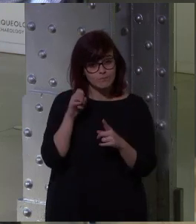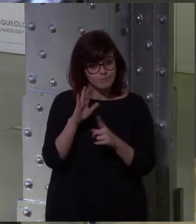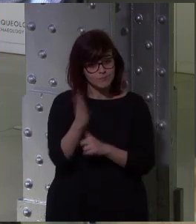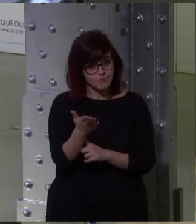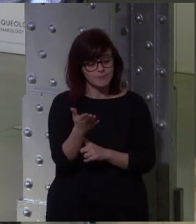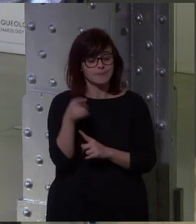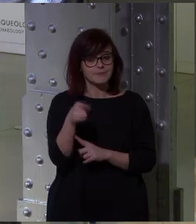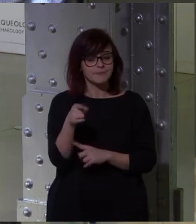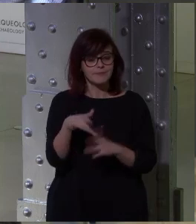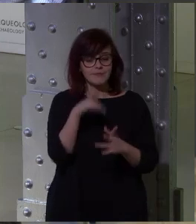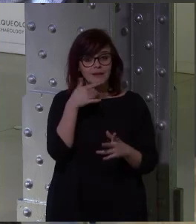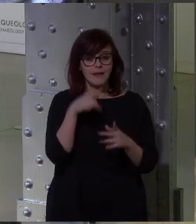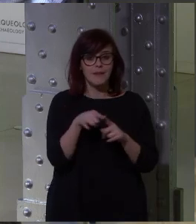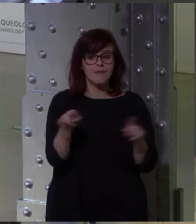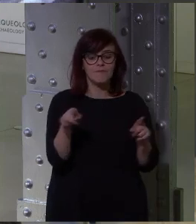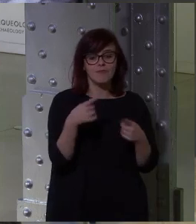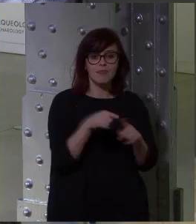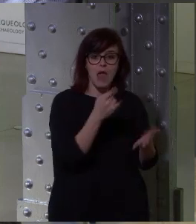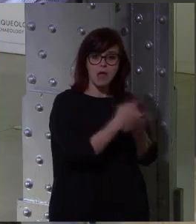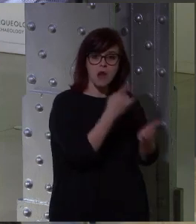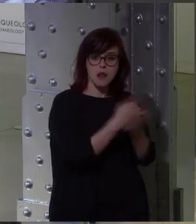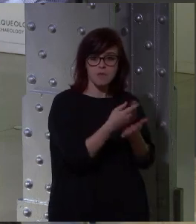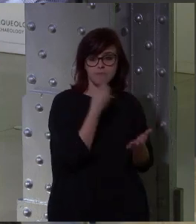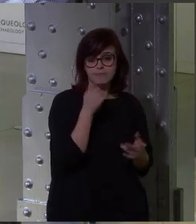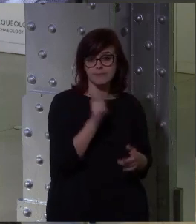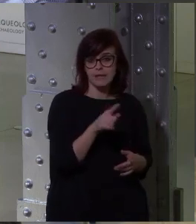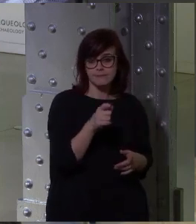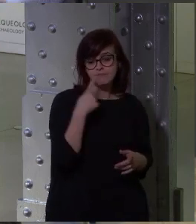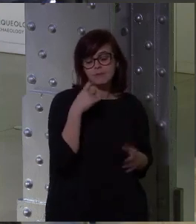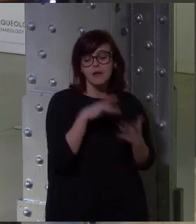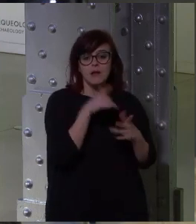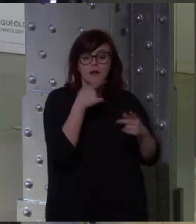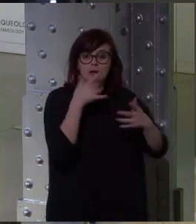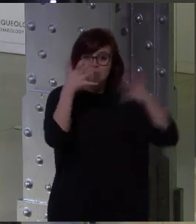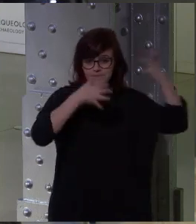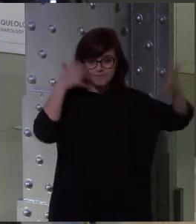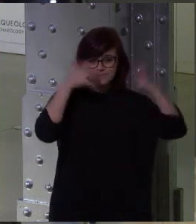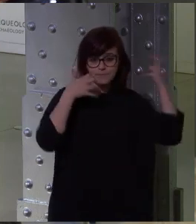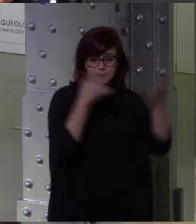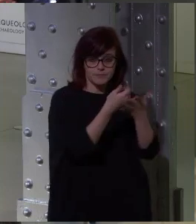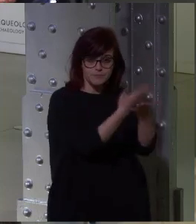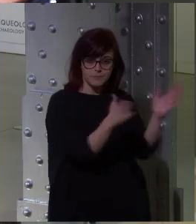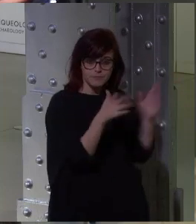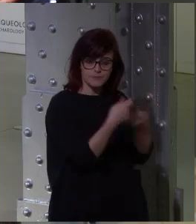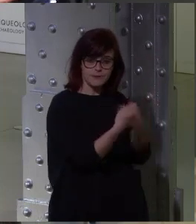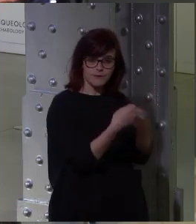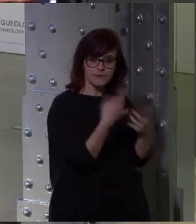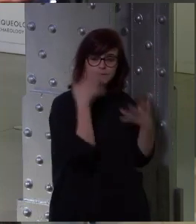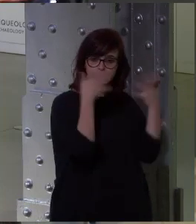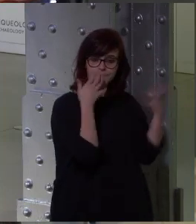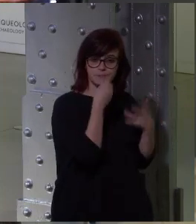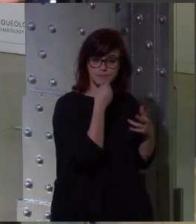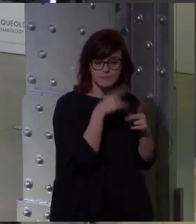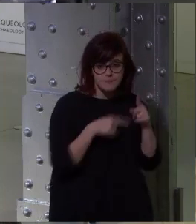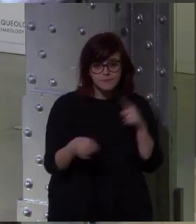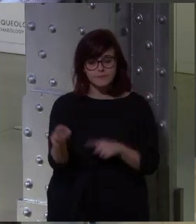a diferencia de lo que ocurre con la carne que habitualmente comemos y que se produce en ganadería, basamos nuestro consumo